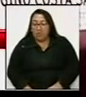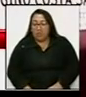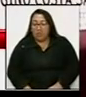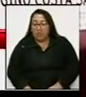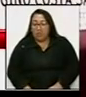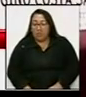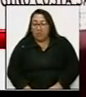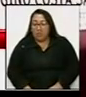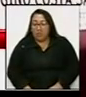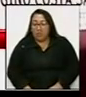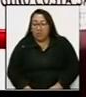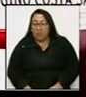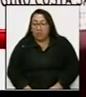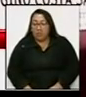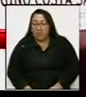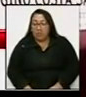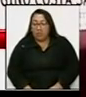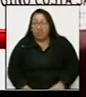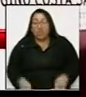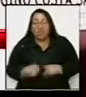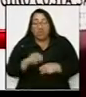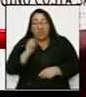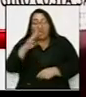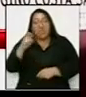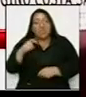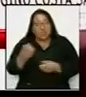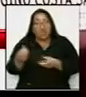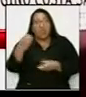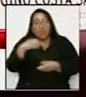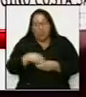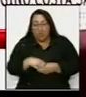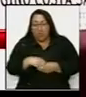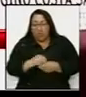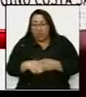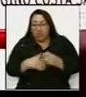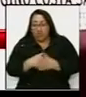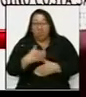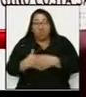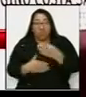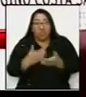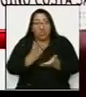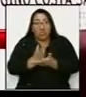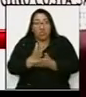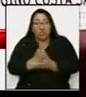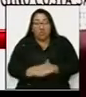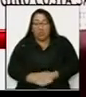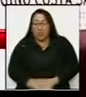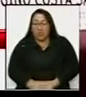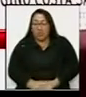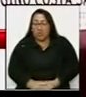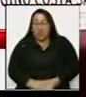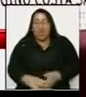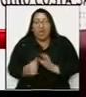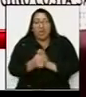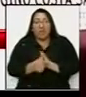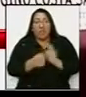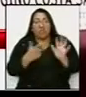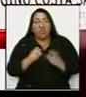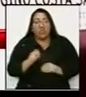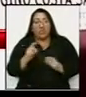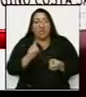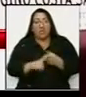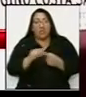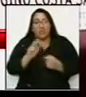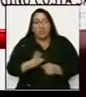también llamo la atención sobre la necesidad de incorporar, en relación con el proceso disciplinario, los artículos 80